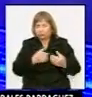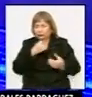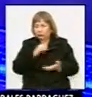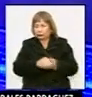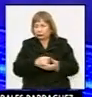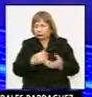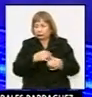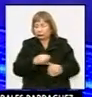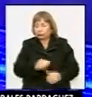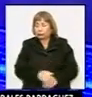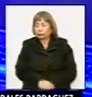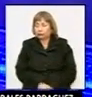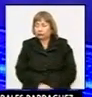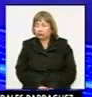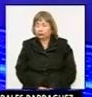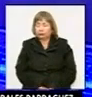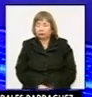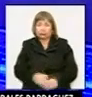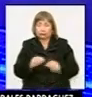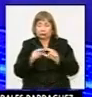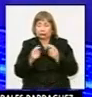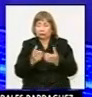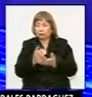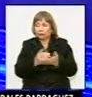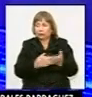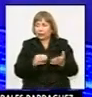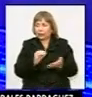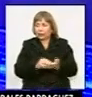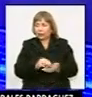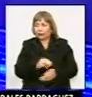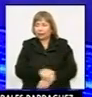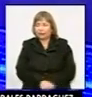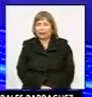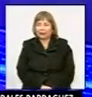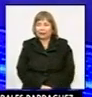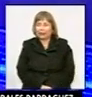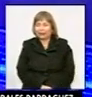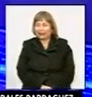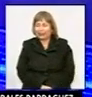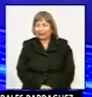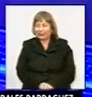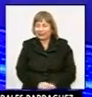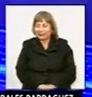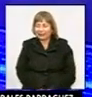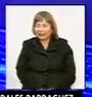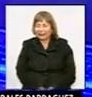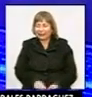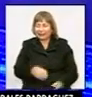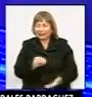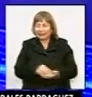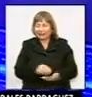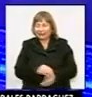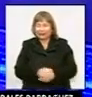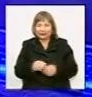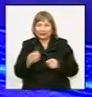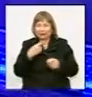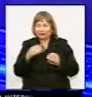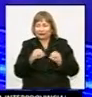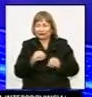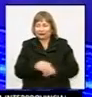¿no?, por parte de un locutor de radio. ¿Qué es lo que ha